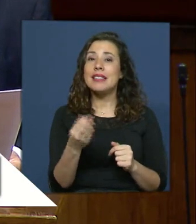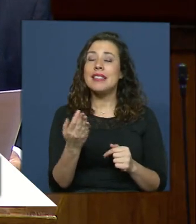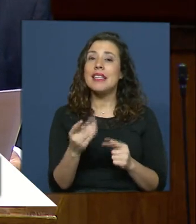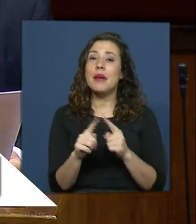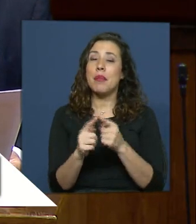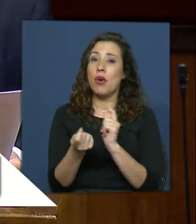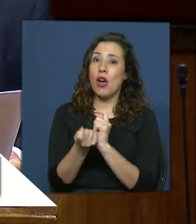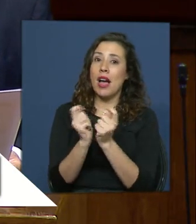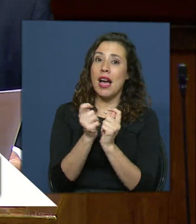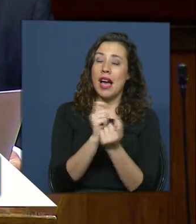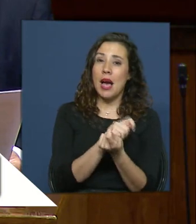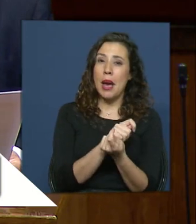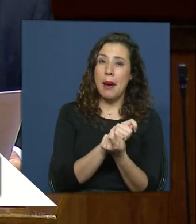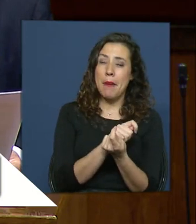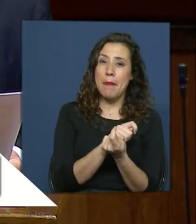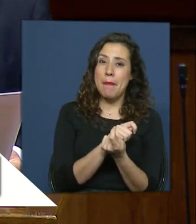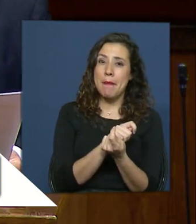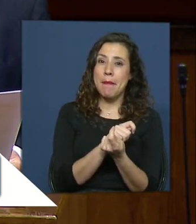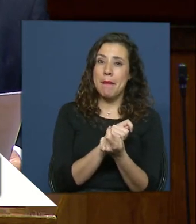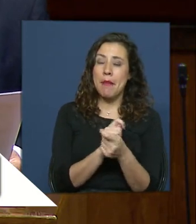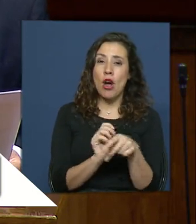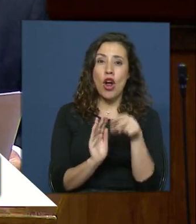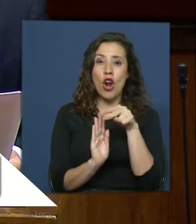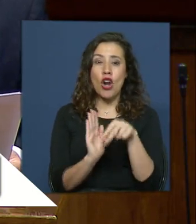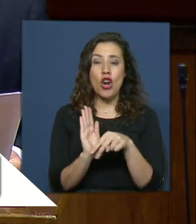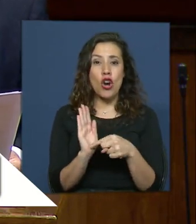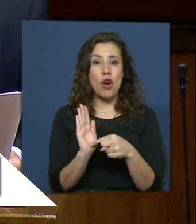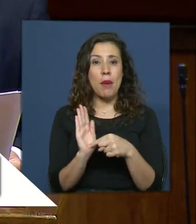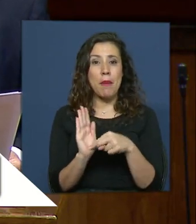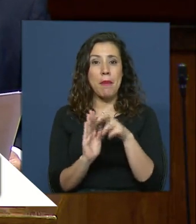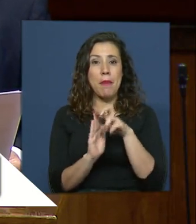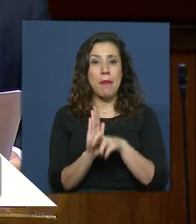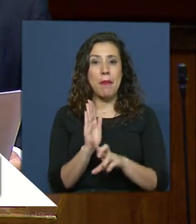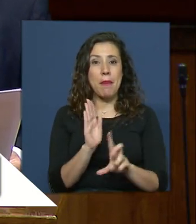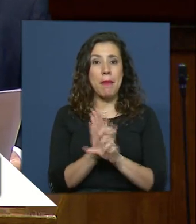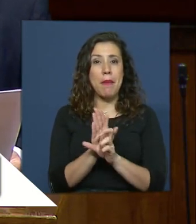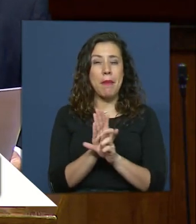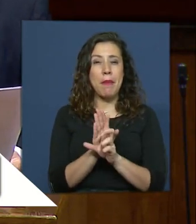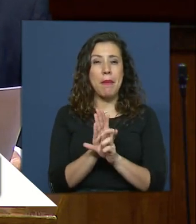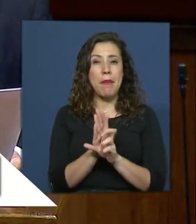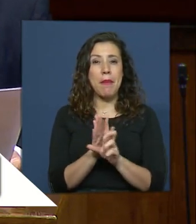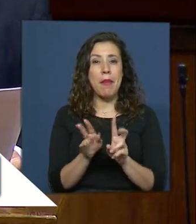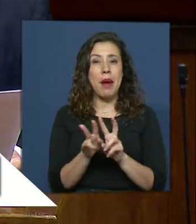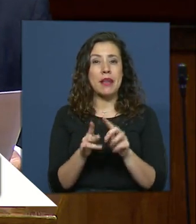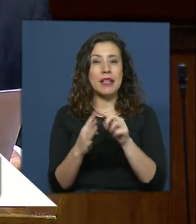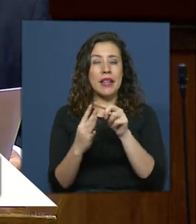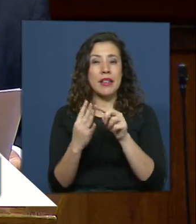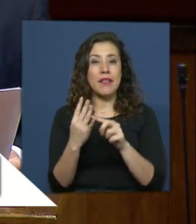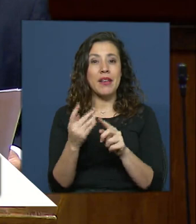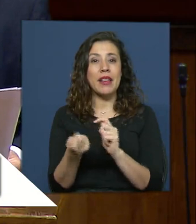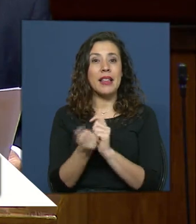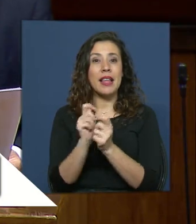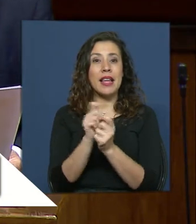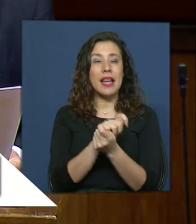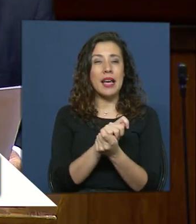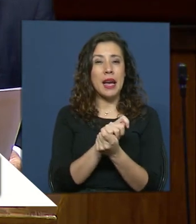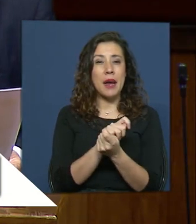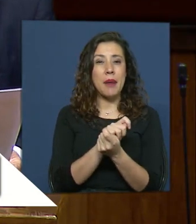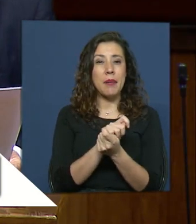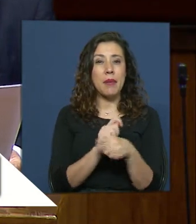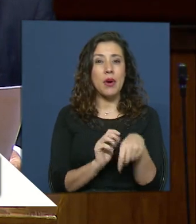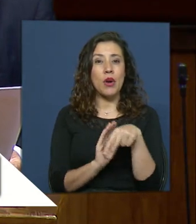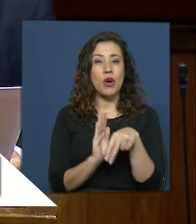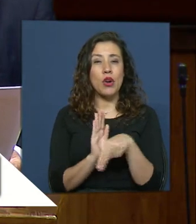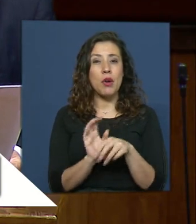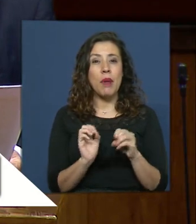las modificaciones, normas contenidas en el proyecto de ley, que introduce diversas modificaciones a la